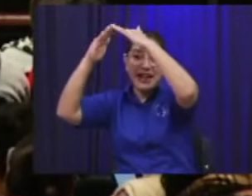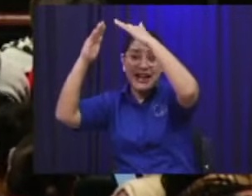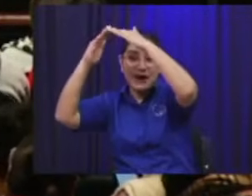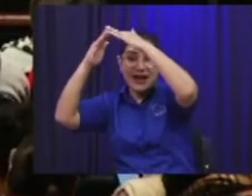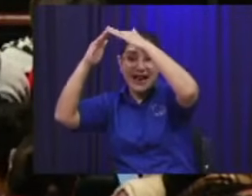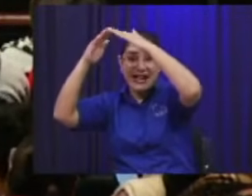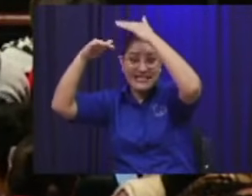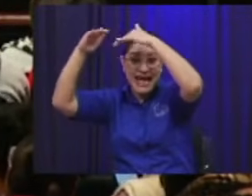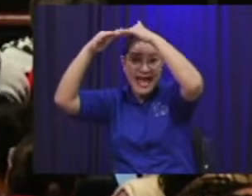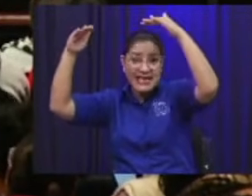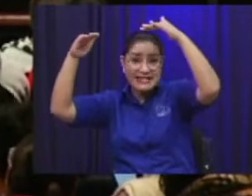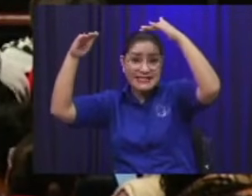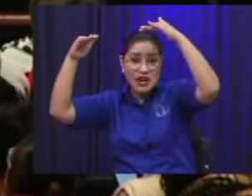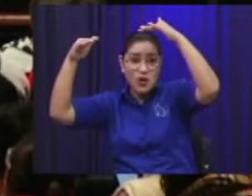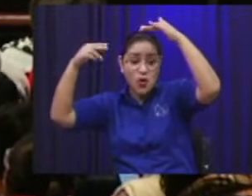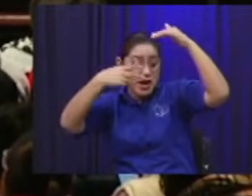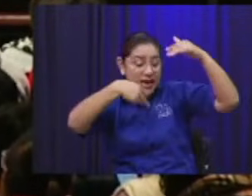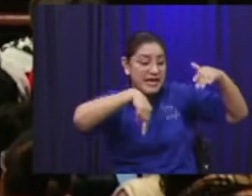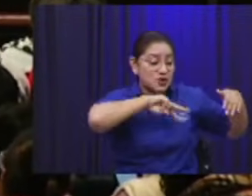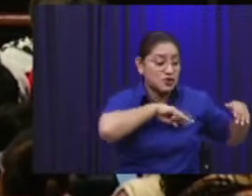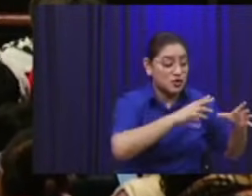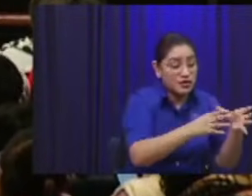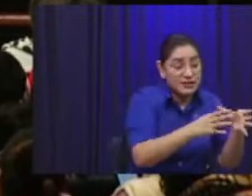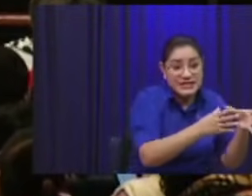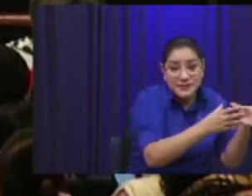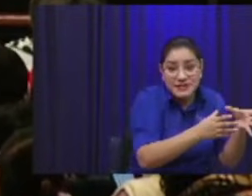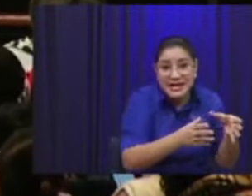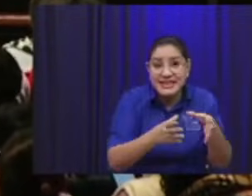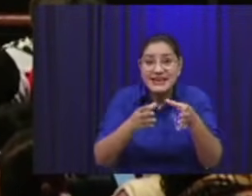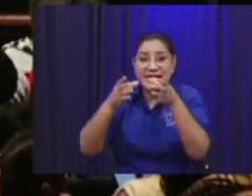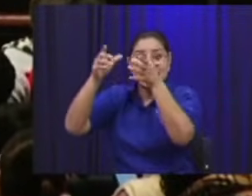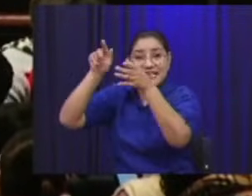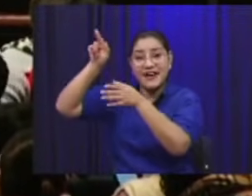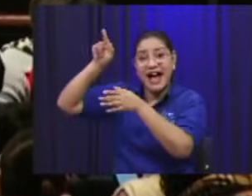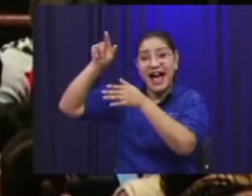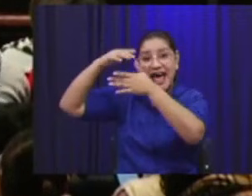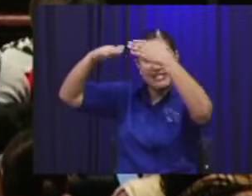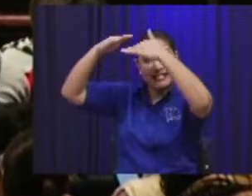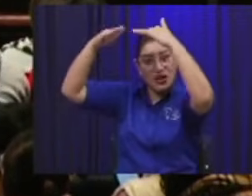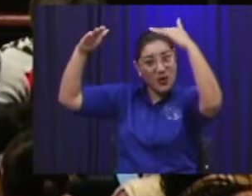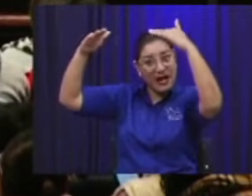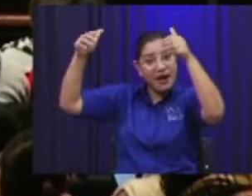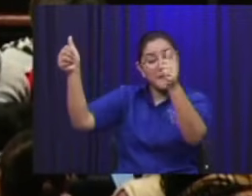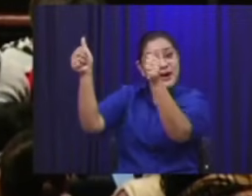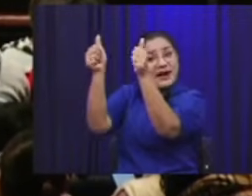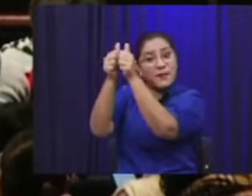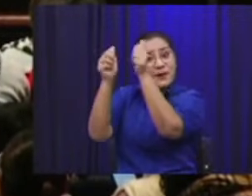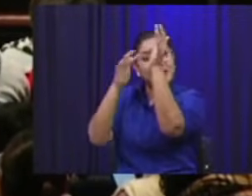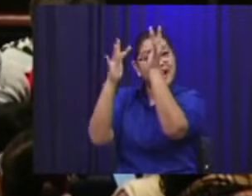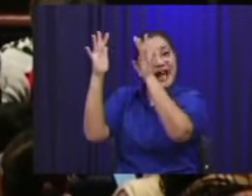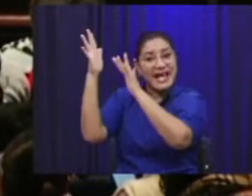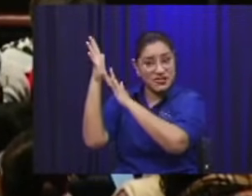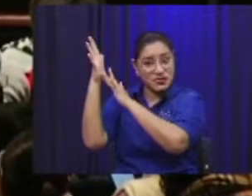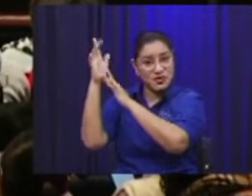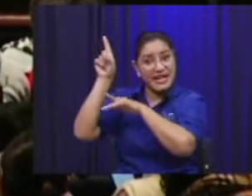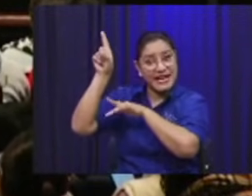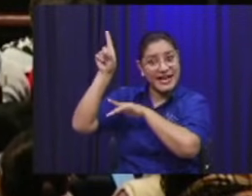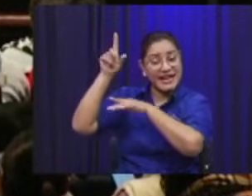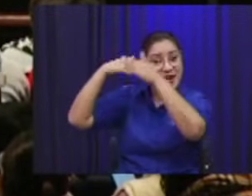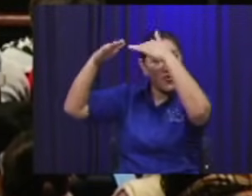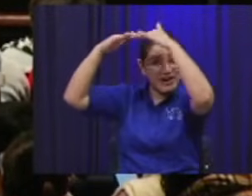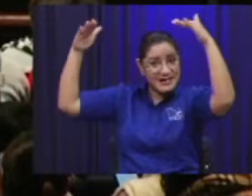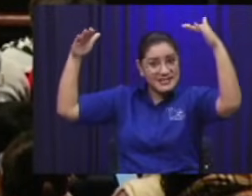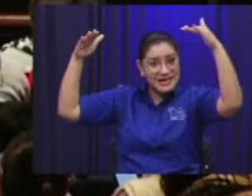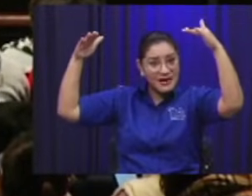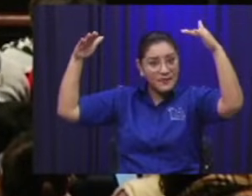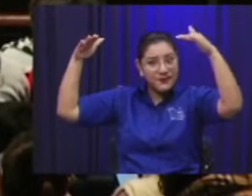nosotros también vamos a estar con él pues vosotros también estéis donde yo esté vuestros ambientes entonces hay